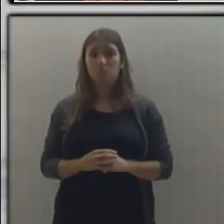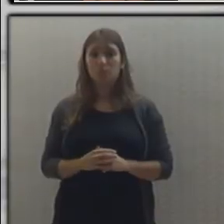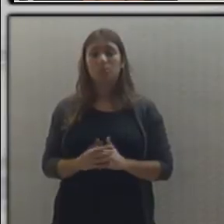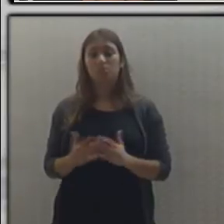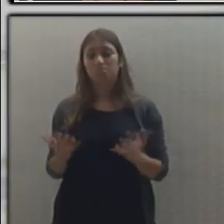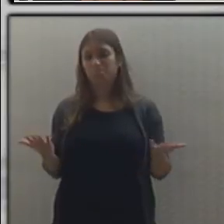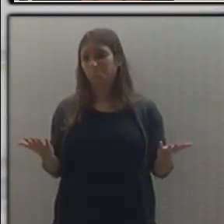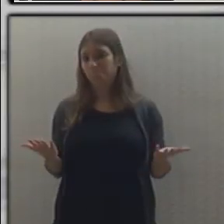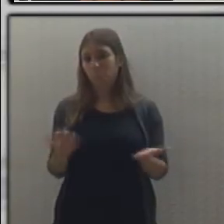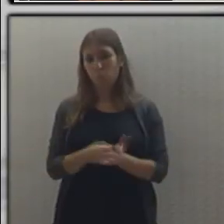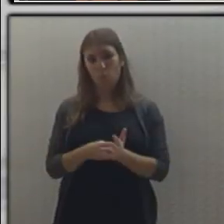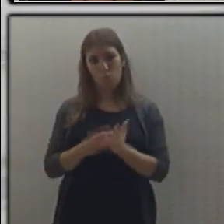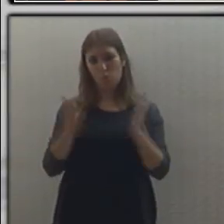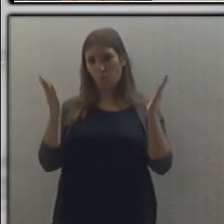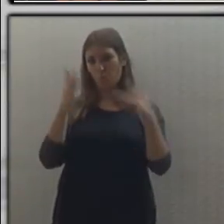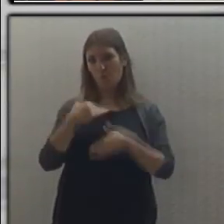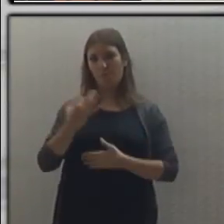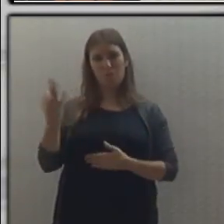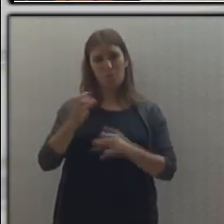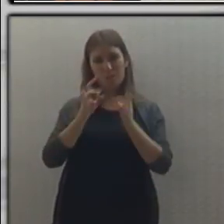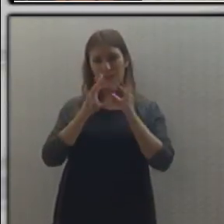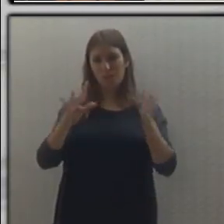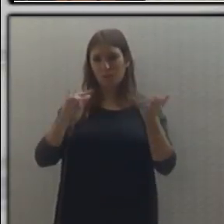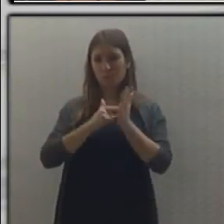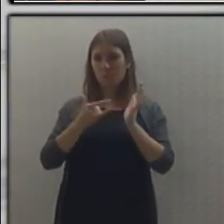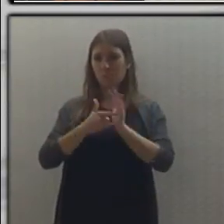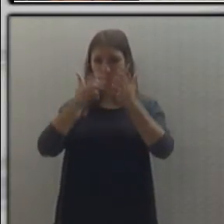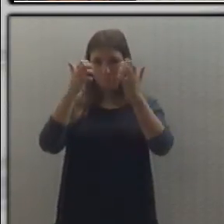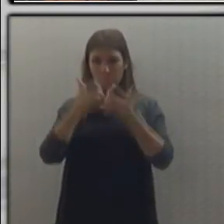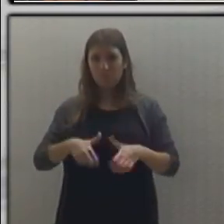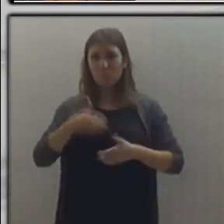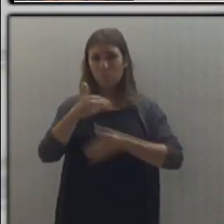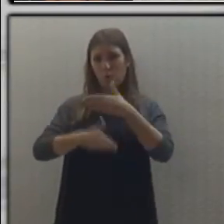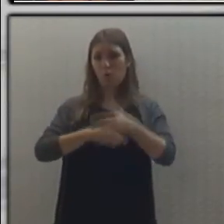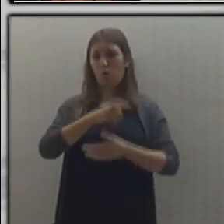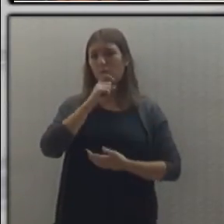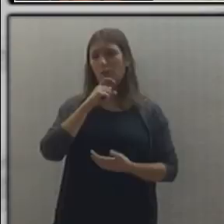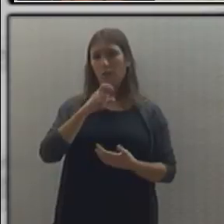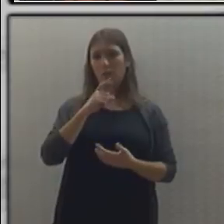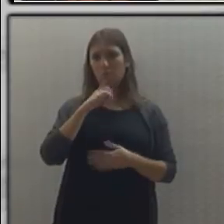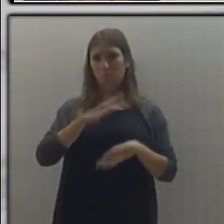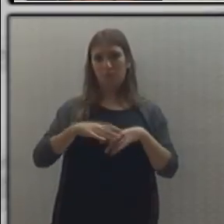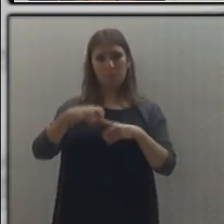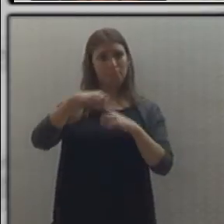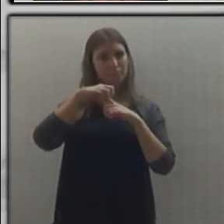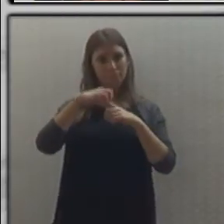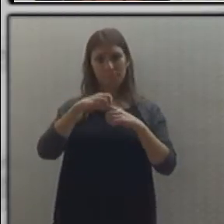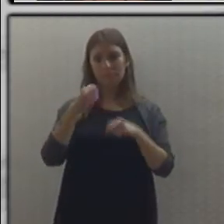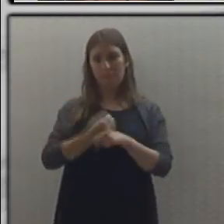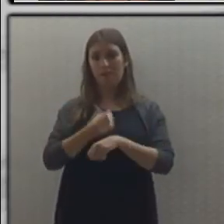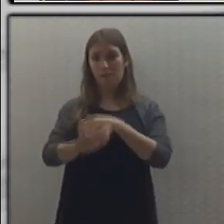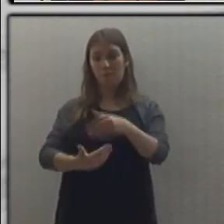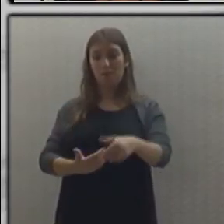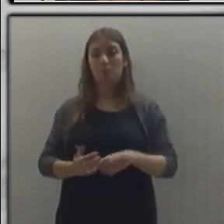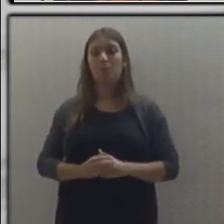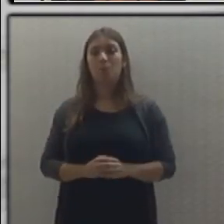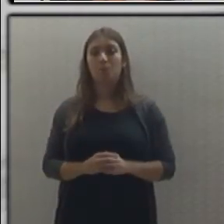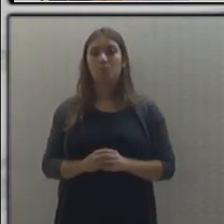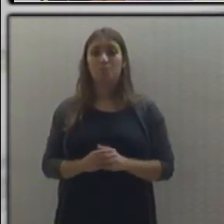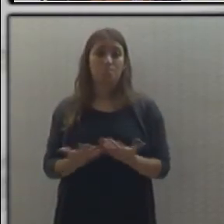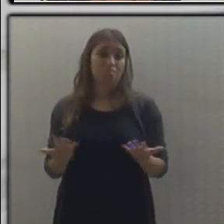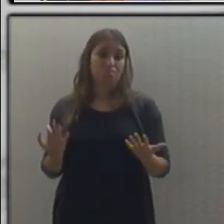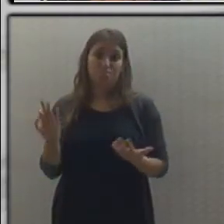Es sin duda necesaria establecer una sistematización del proceso como herramienta fundamental del trabajo